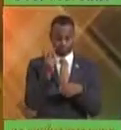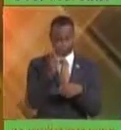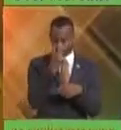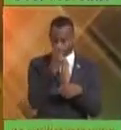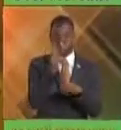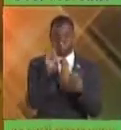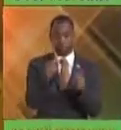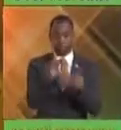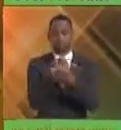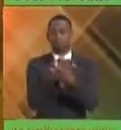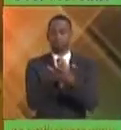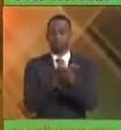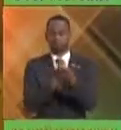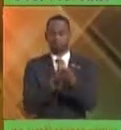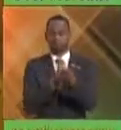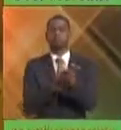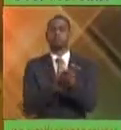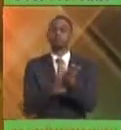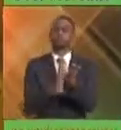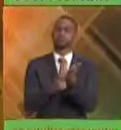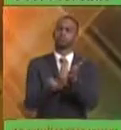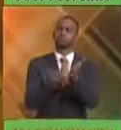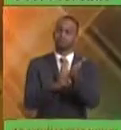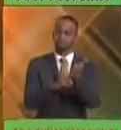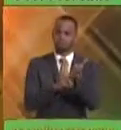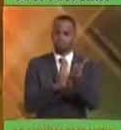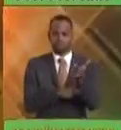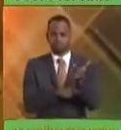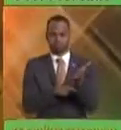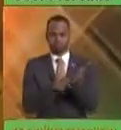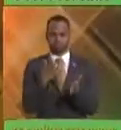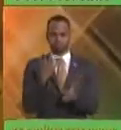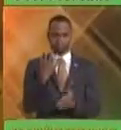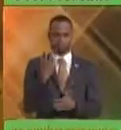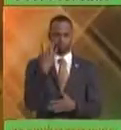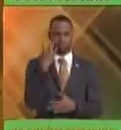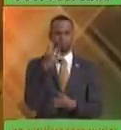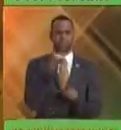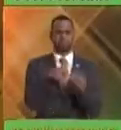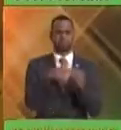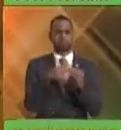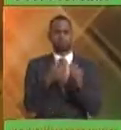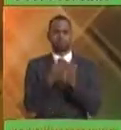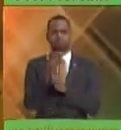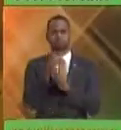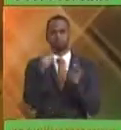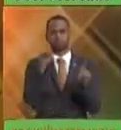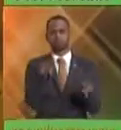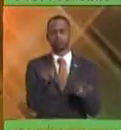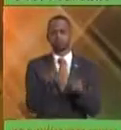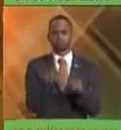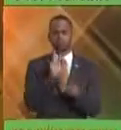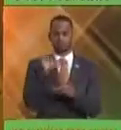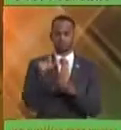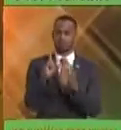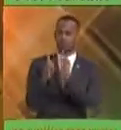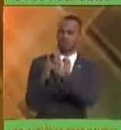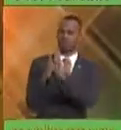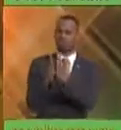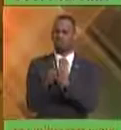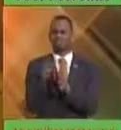braille claro porque es un tema como yo les restringe el acceso a una persona por su discapacidad